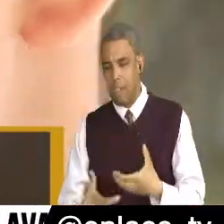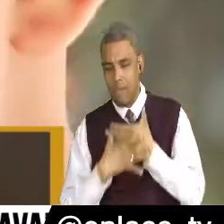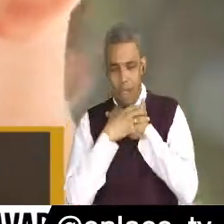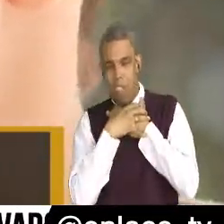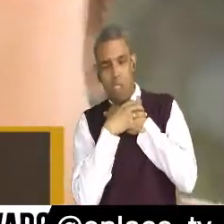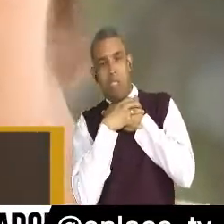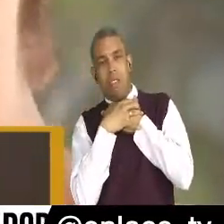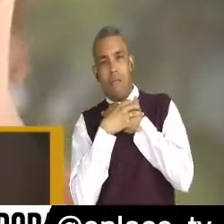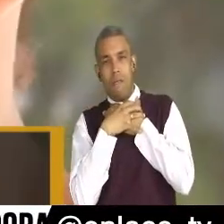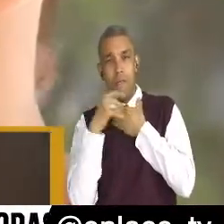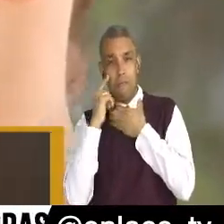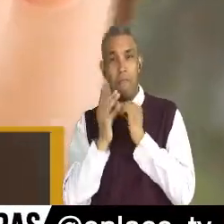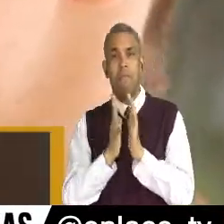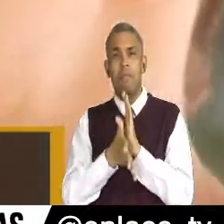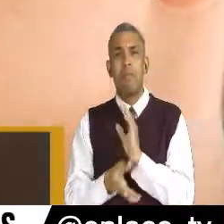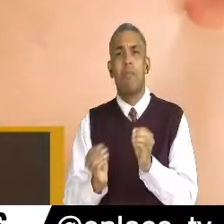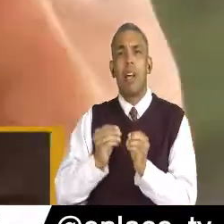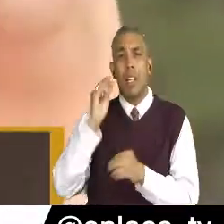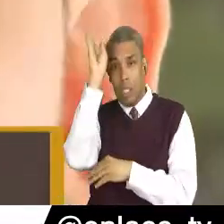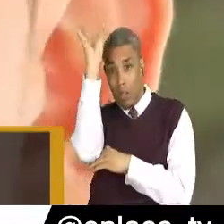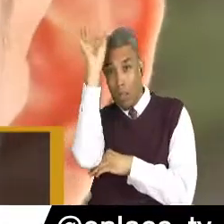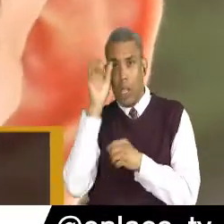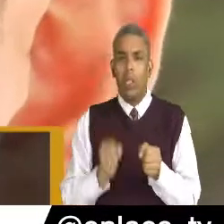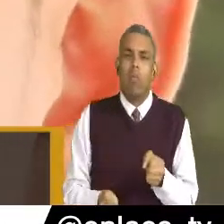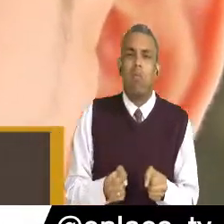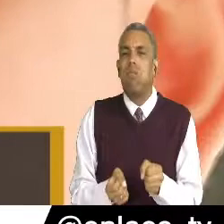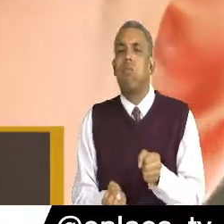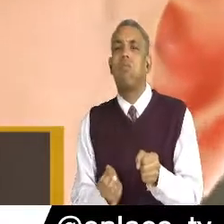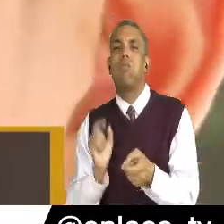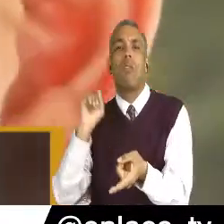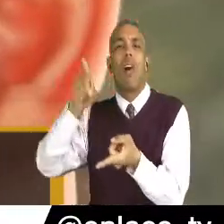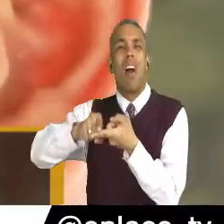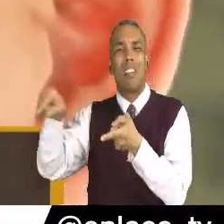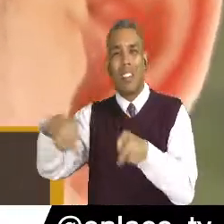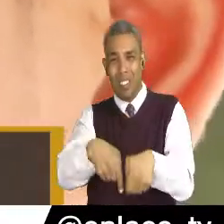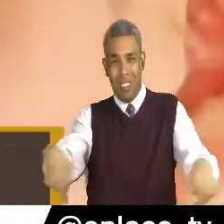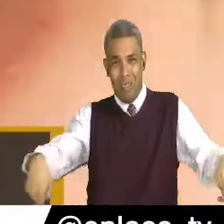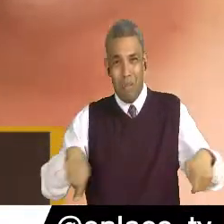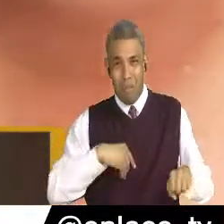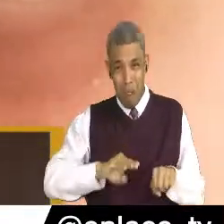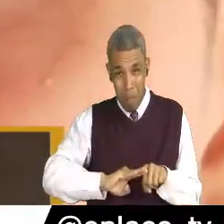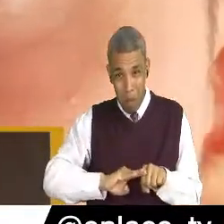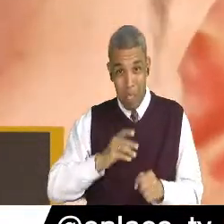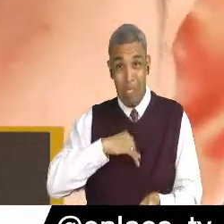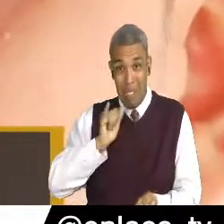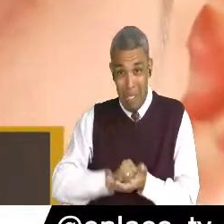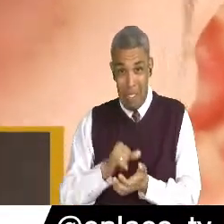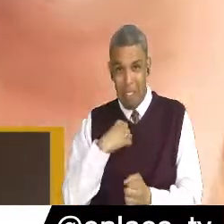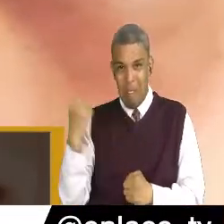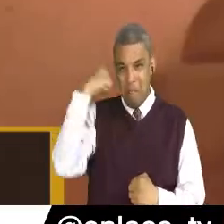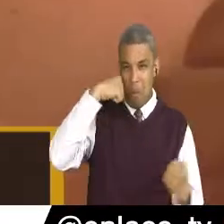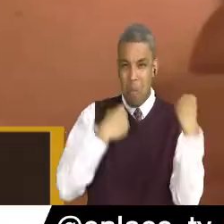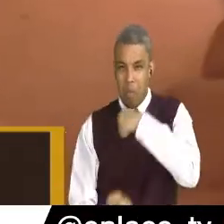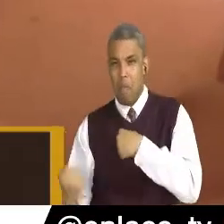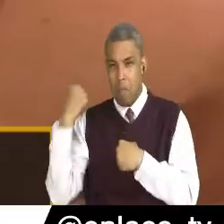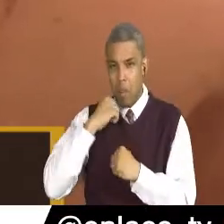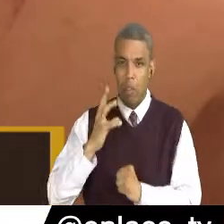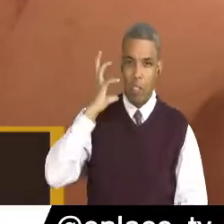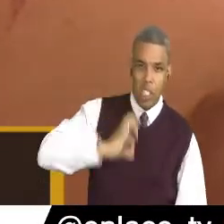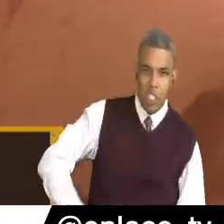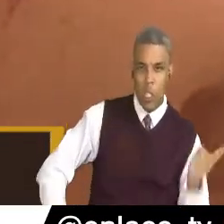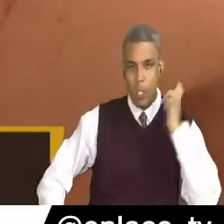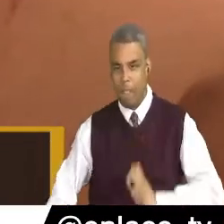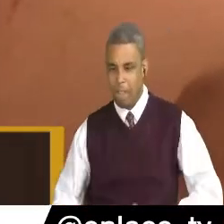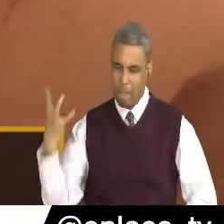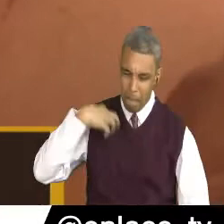Barranca del sector comercial, siendo golpeado nuevamente, dejándole varias marcas en su cuerpo. ojos morados y algunos arañazos en cuello y